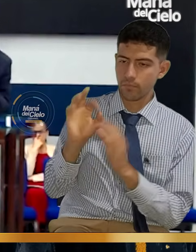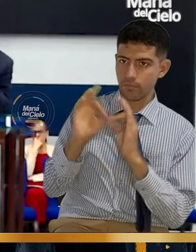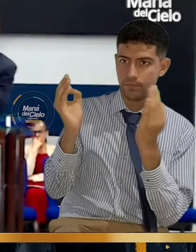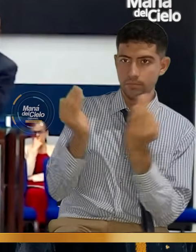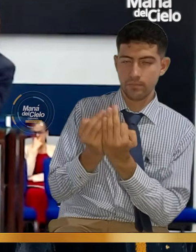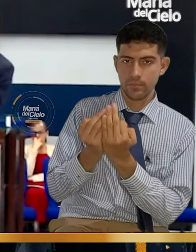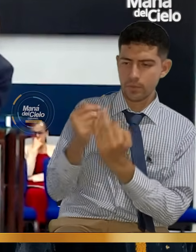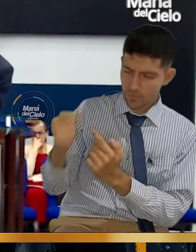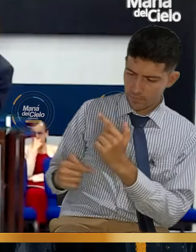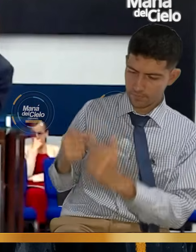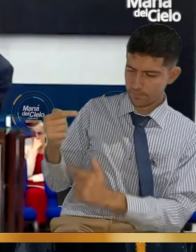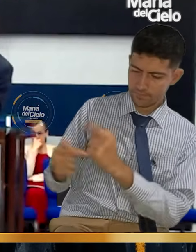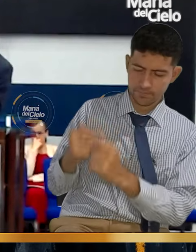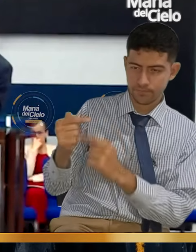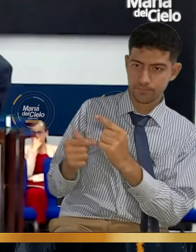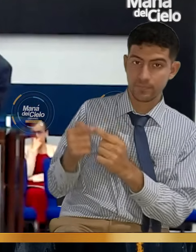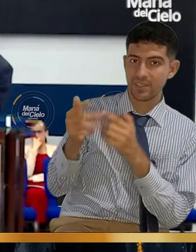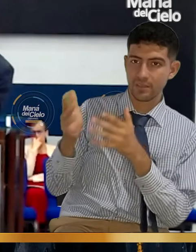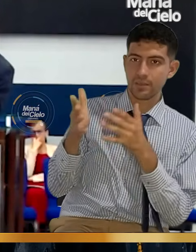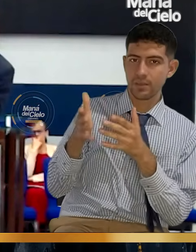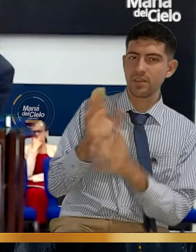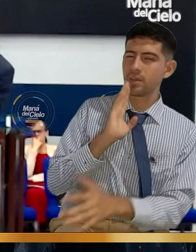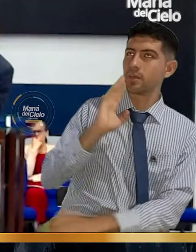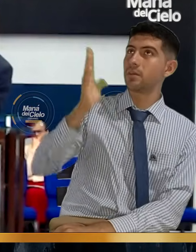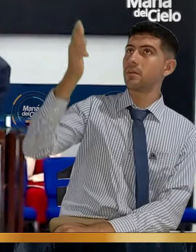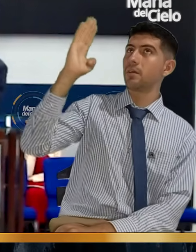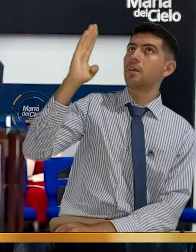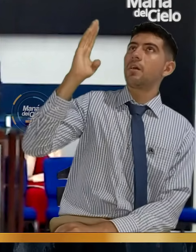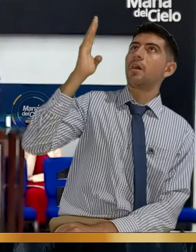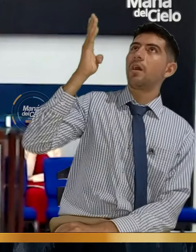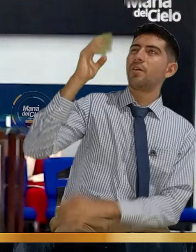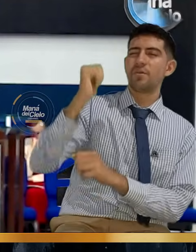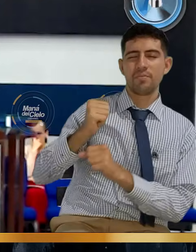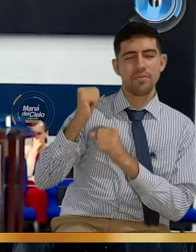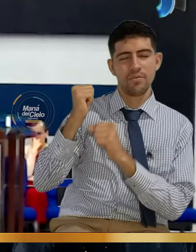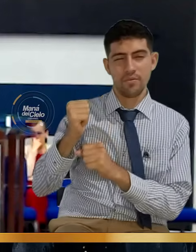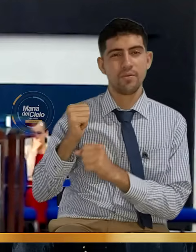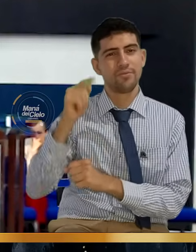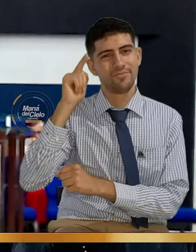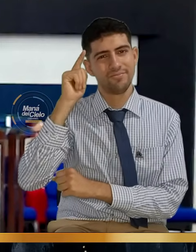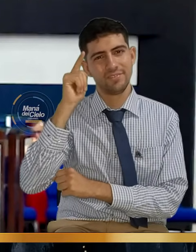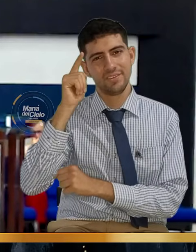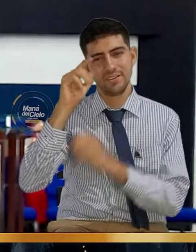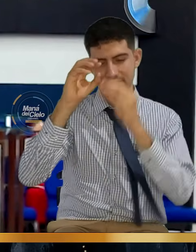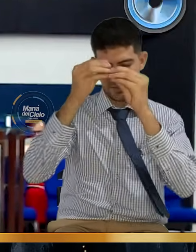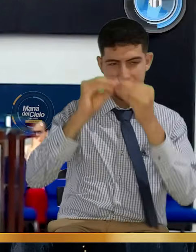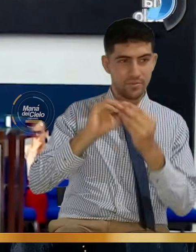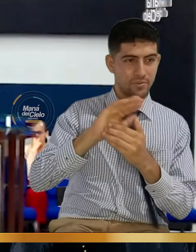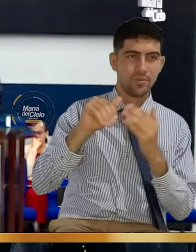Israel. Bendecido por Dios. Gloria al Señor. Estos